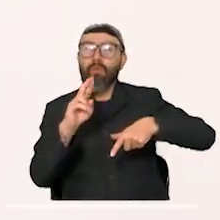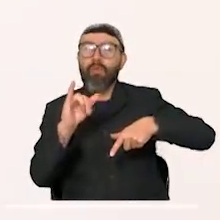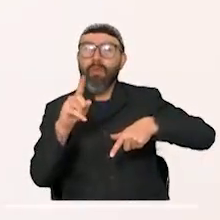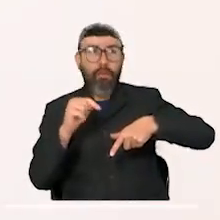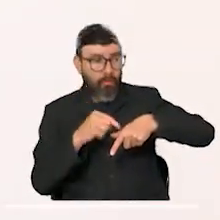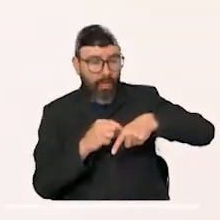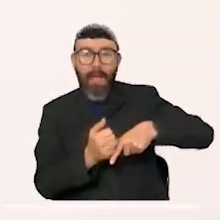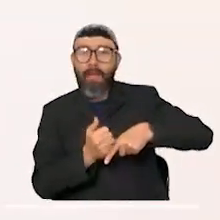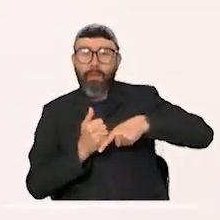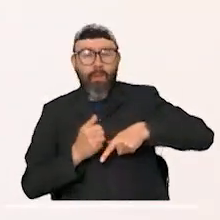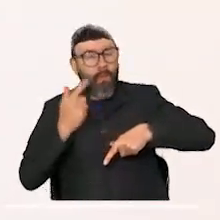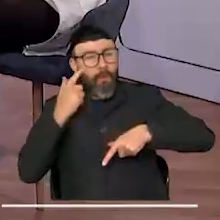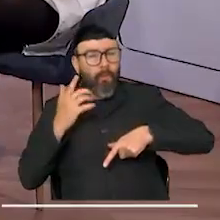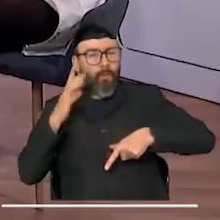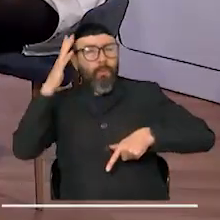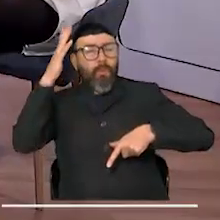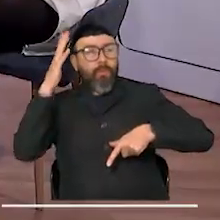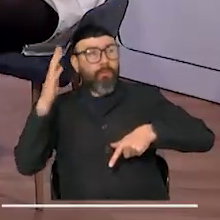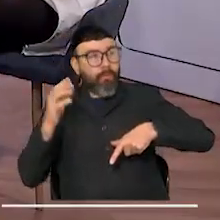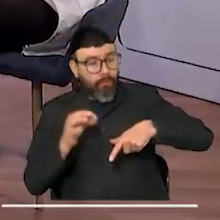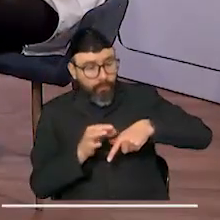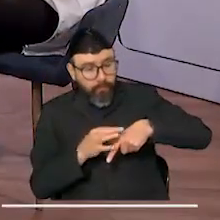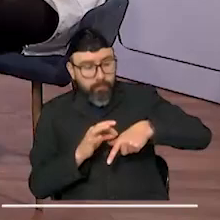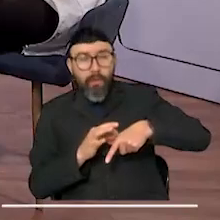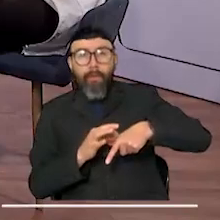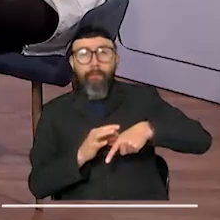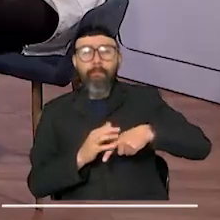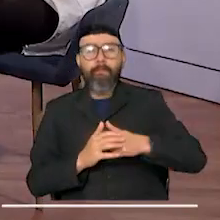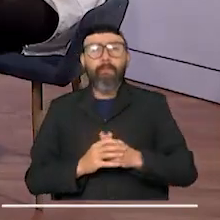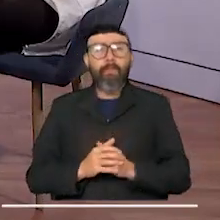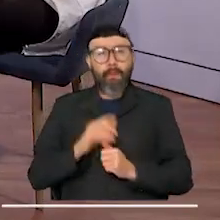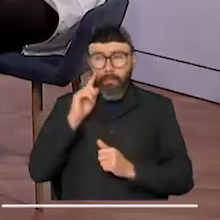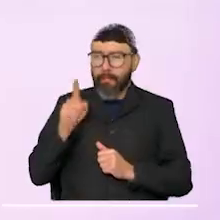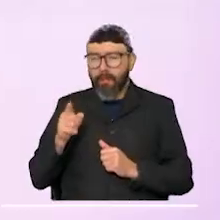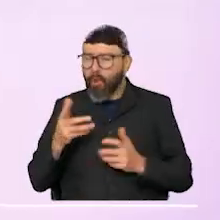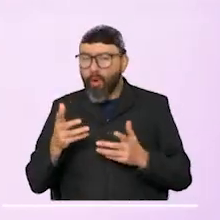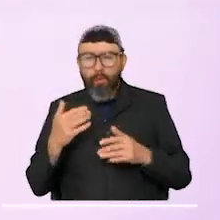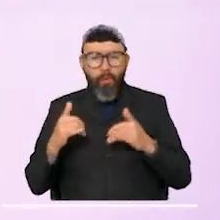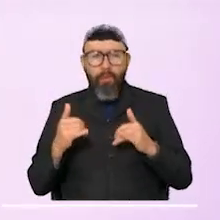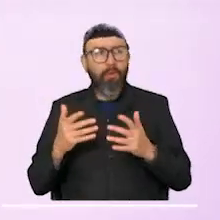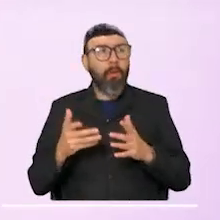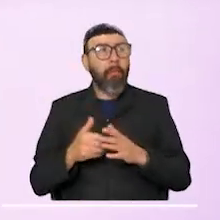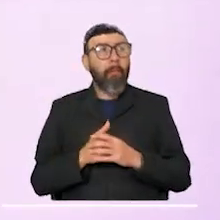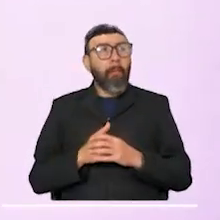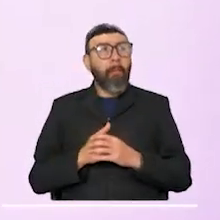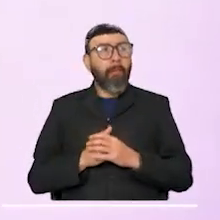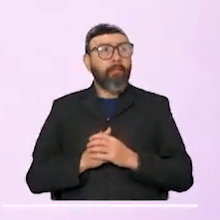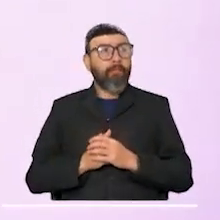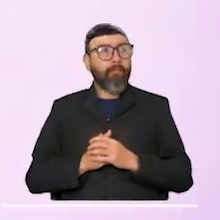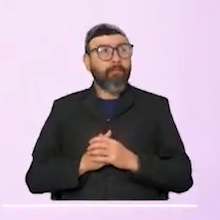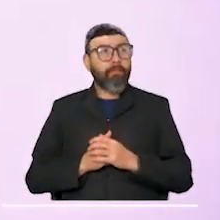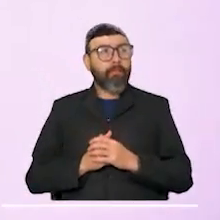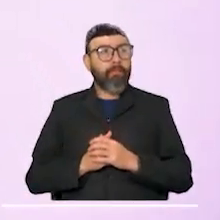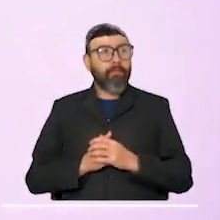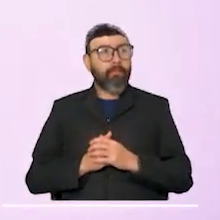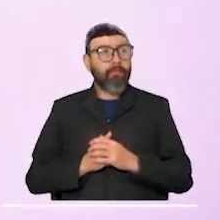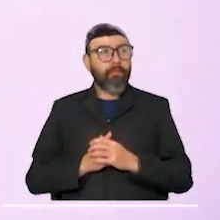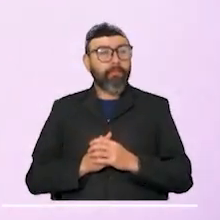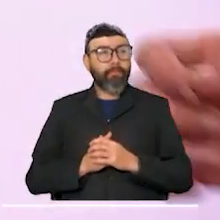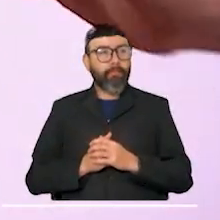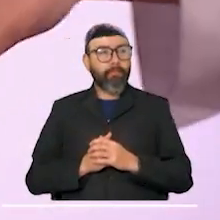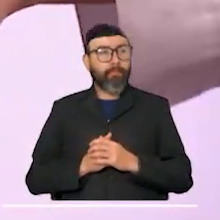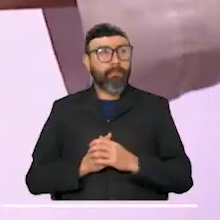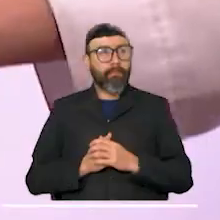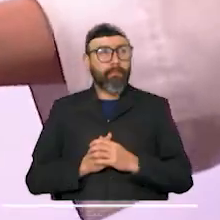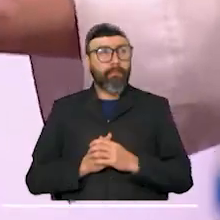en las relaciones sexuales femeninas de mirar cómo lo entiendes Sí por acá usted